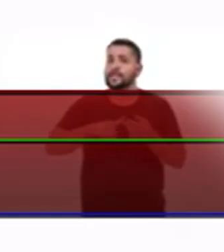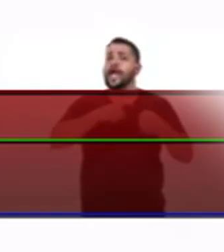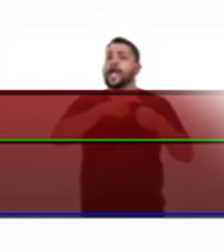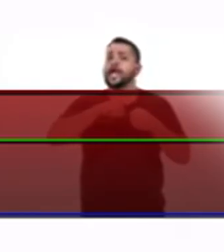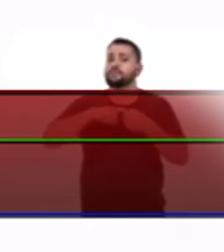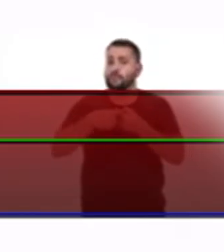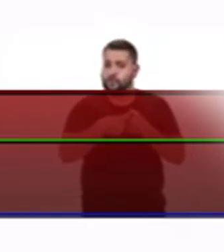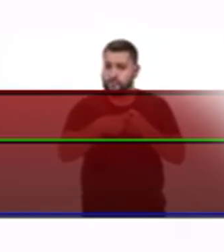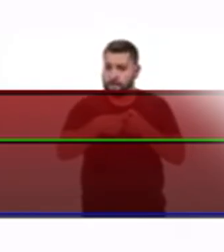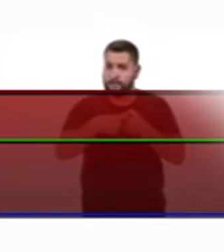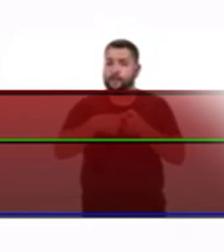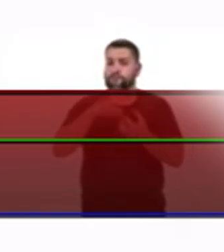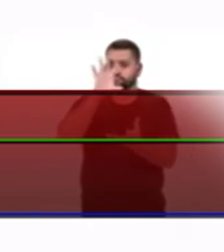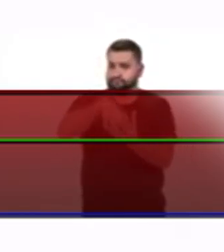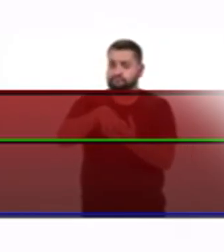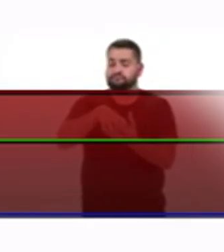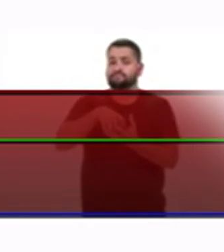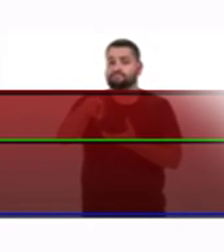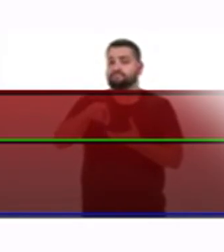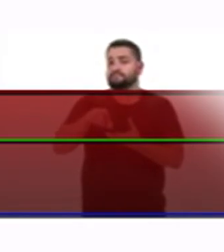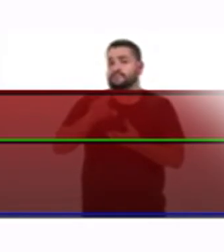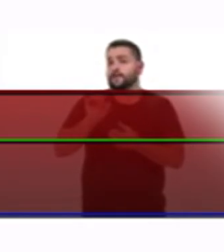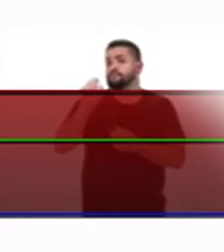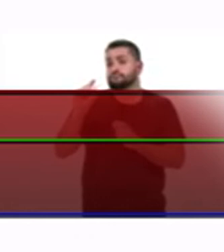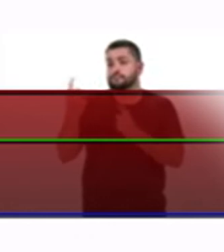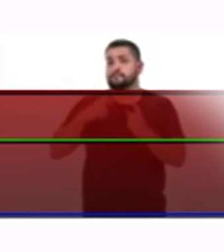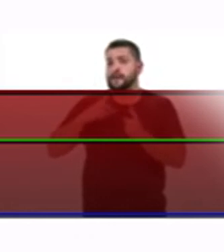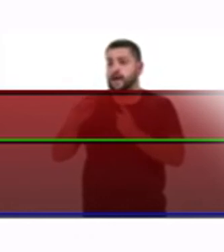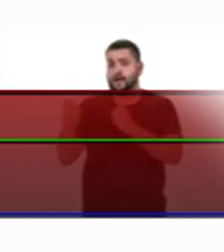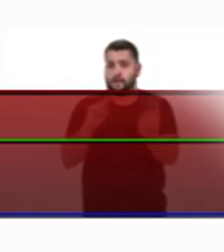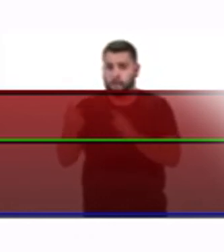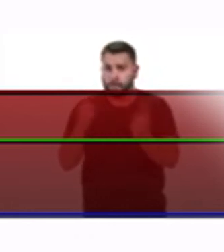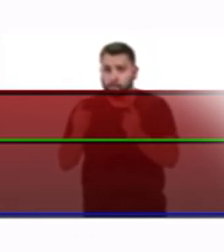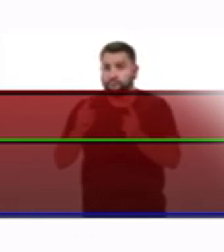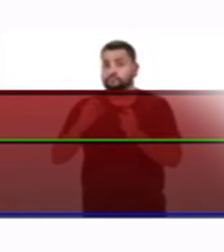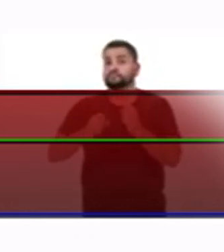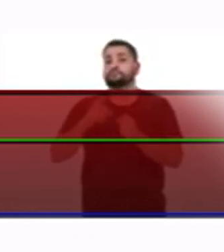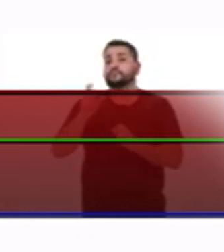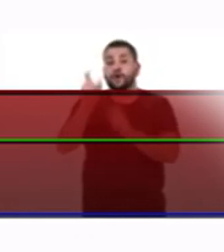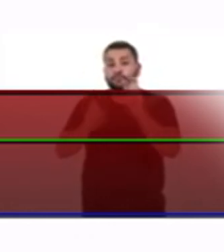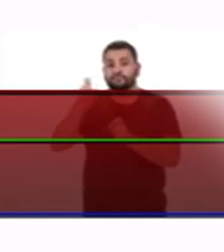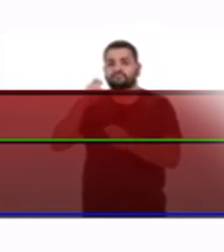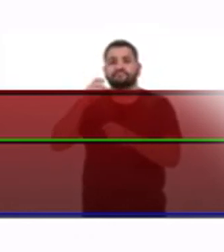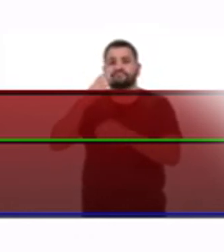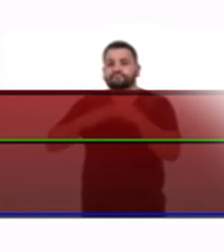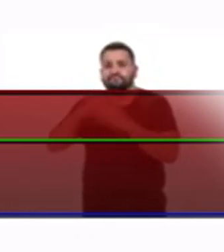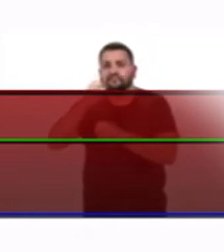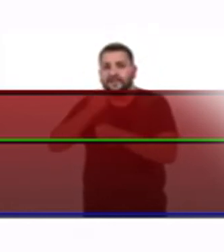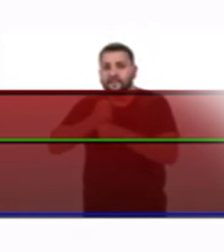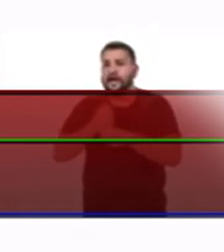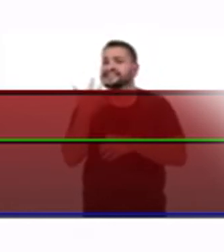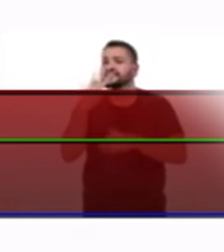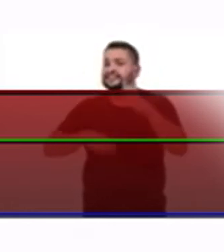inmobiliarias, ejercicio de profesiones liberales, obras privadas de hasta 5 trabajadores, servicios